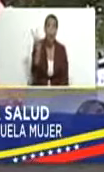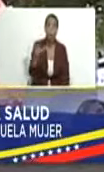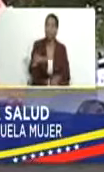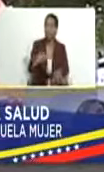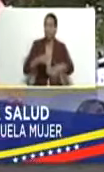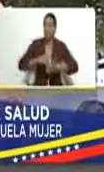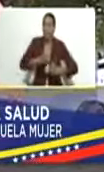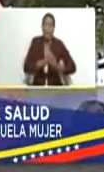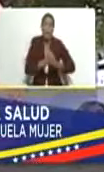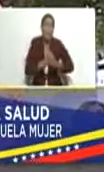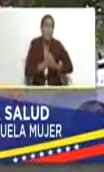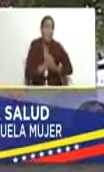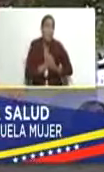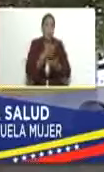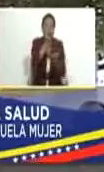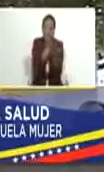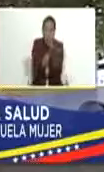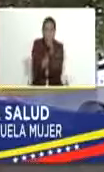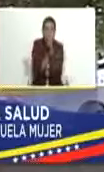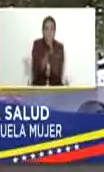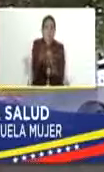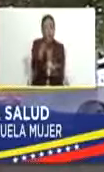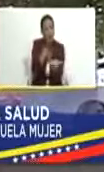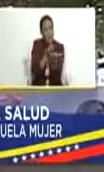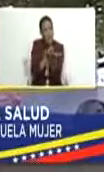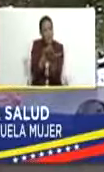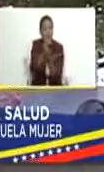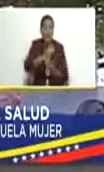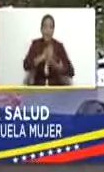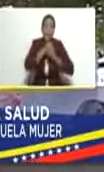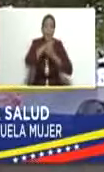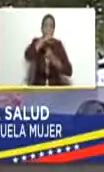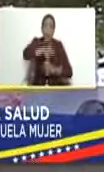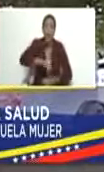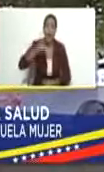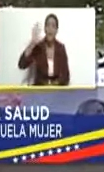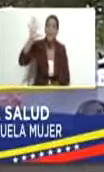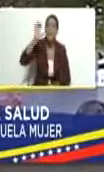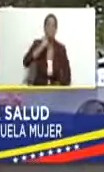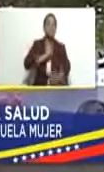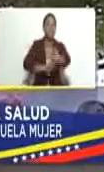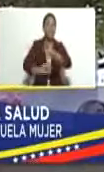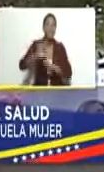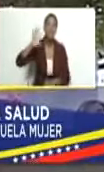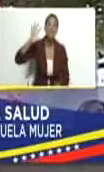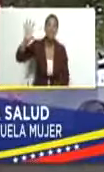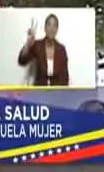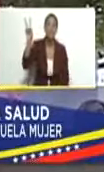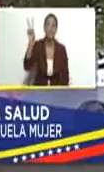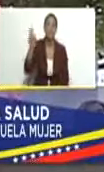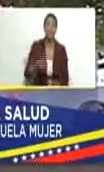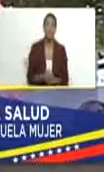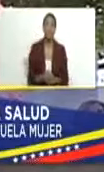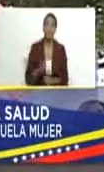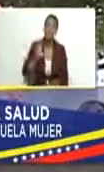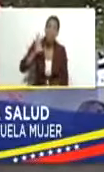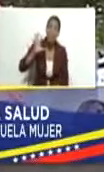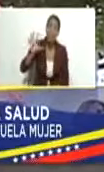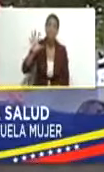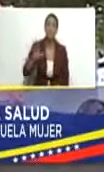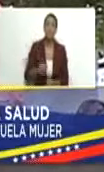mujeres amorosas, leales a la patria, que aman su patria, que defienden su patria.